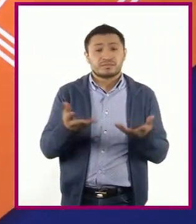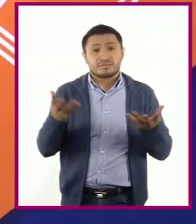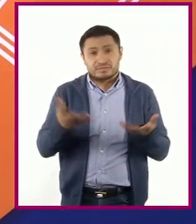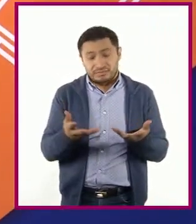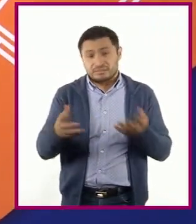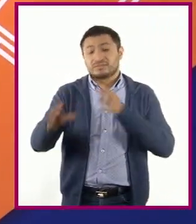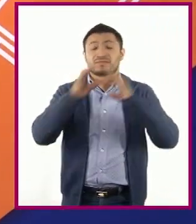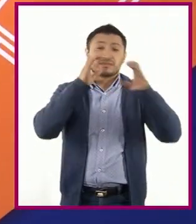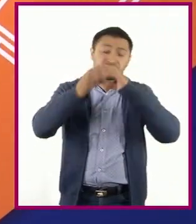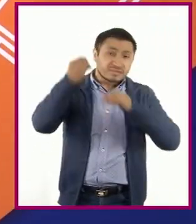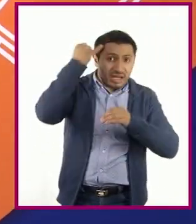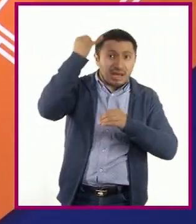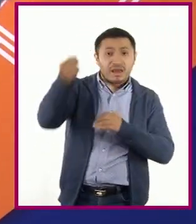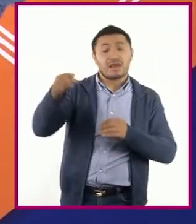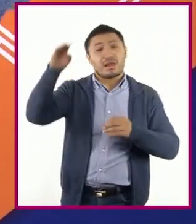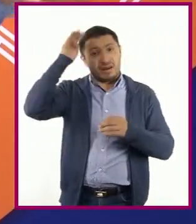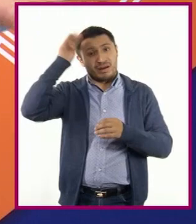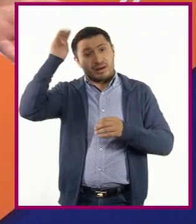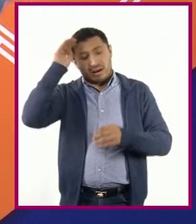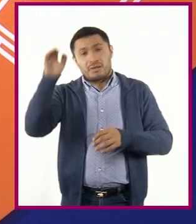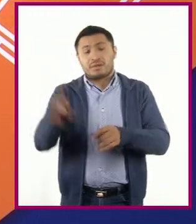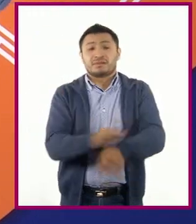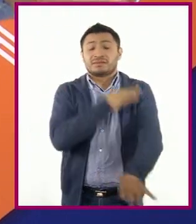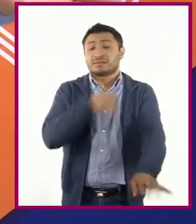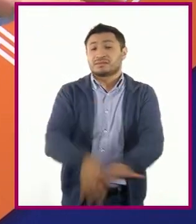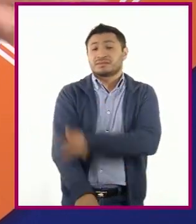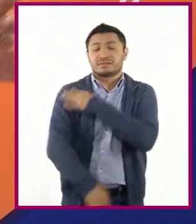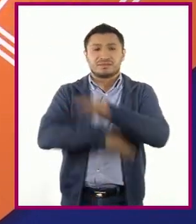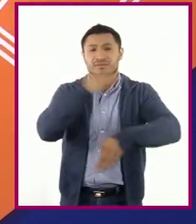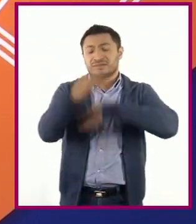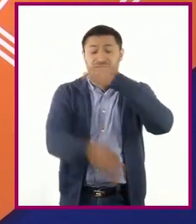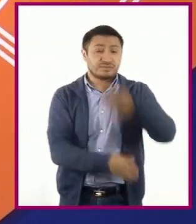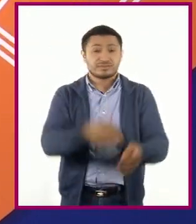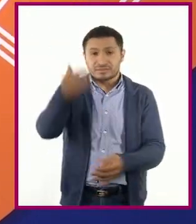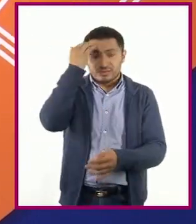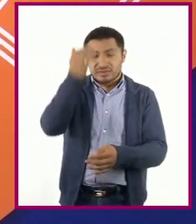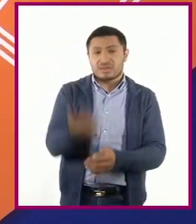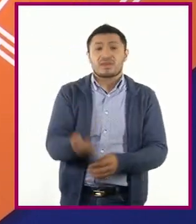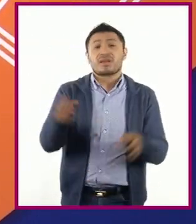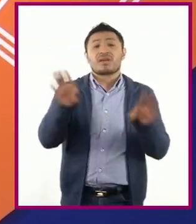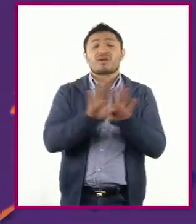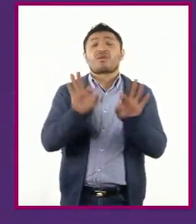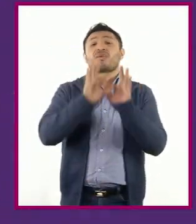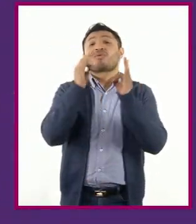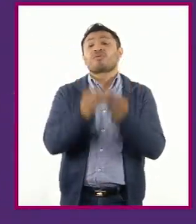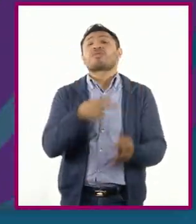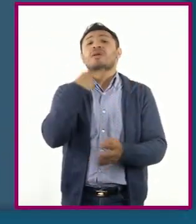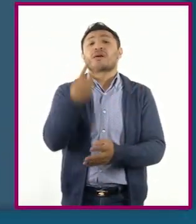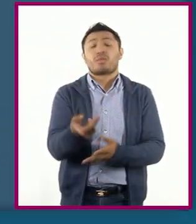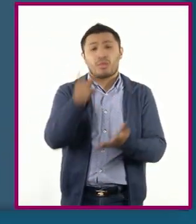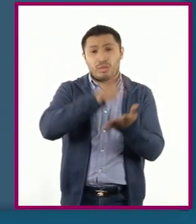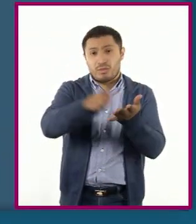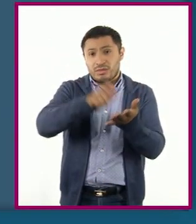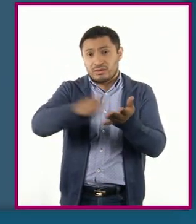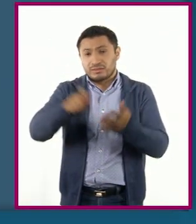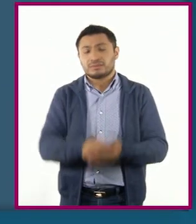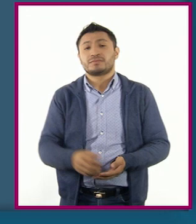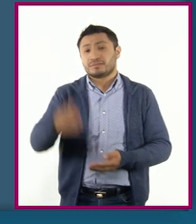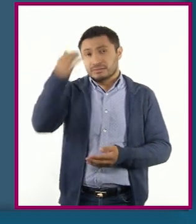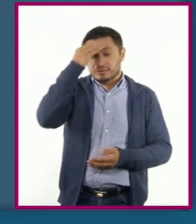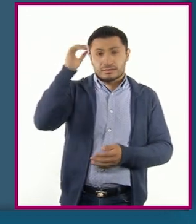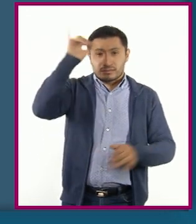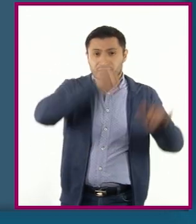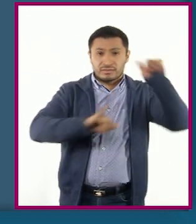comunicar ideas, pensamientos, emociones y conocimientos de manera oral y escrita. Los conocimientos químicos